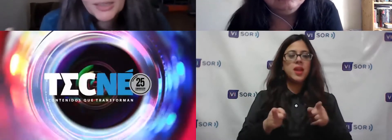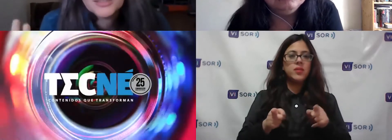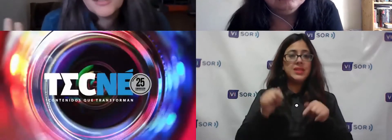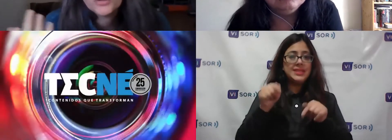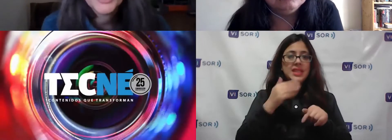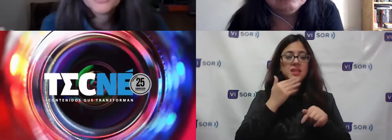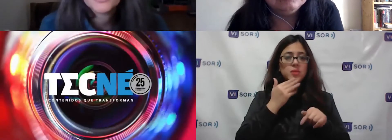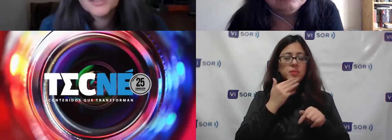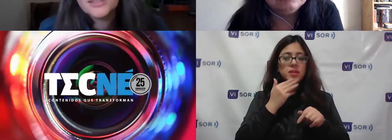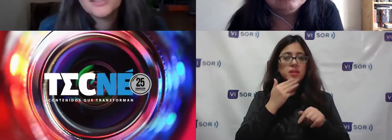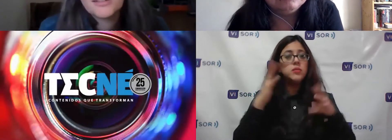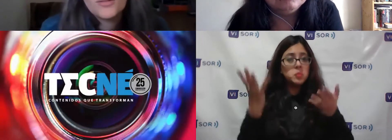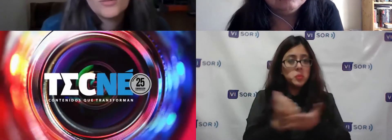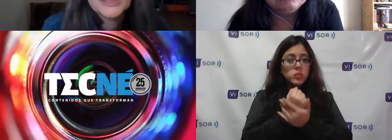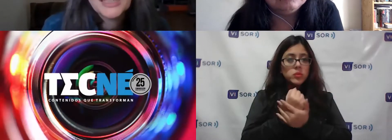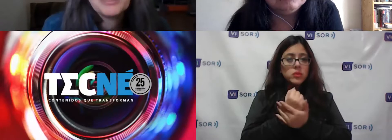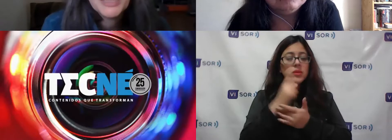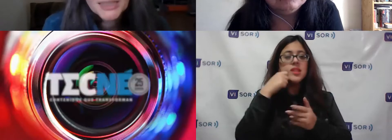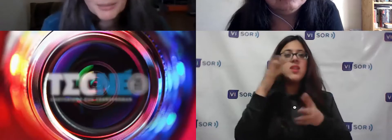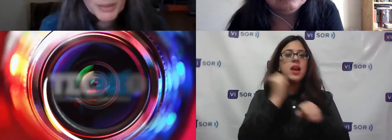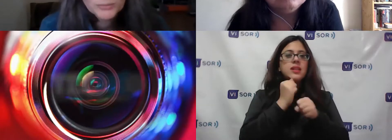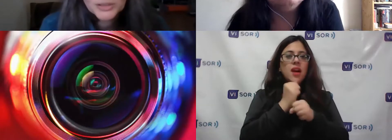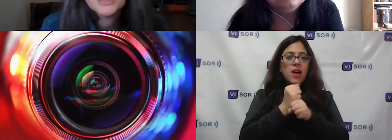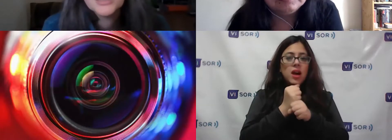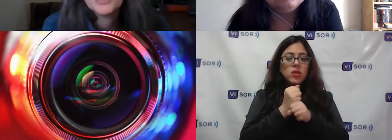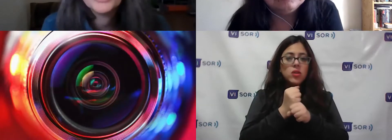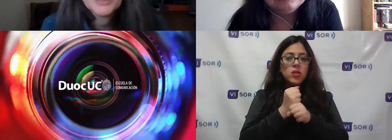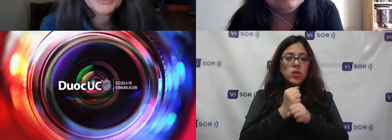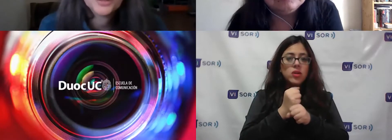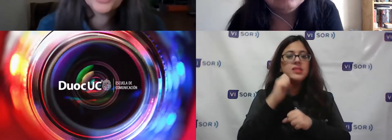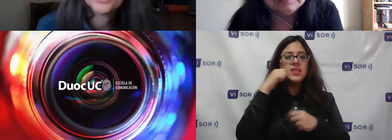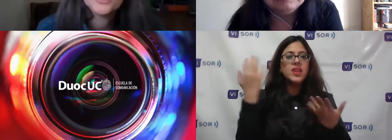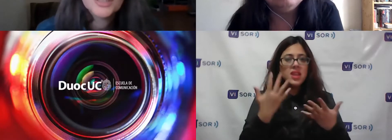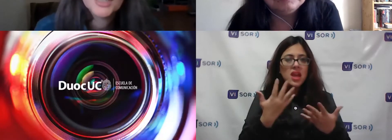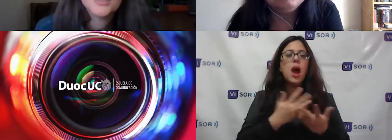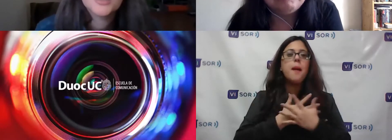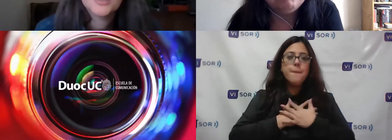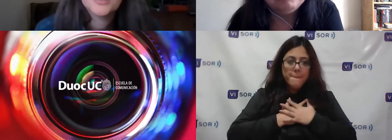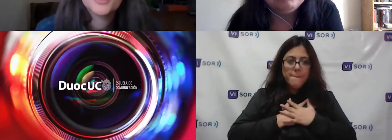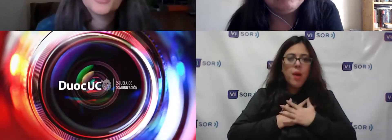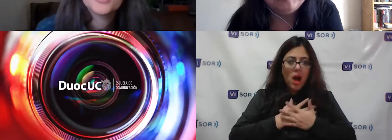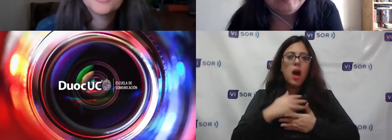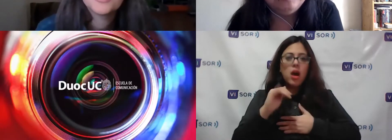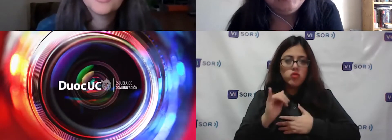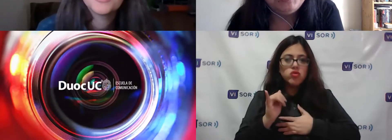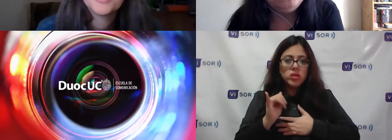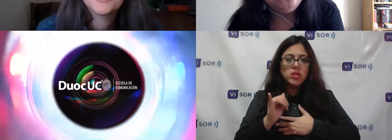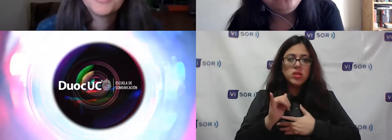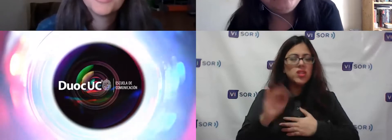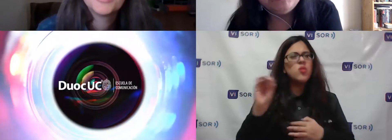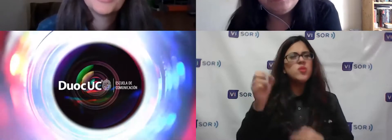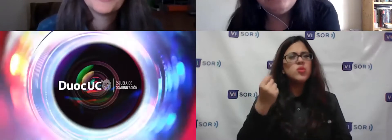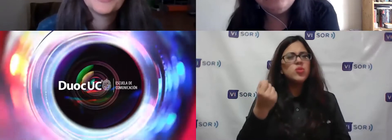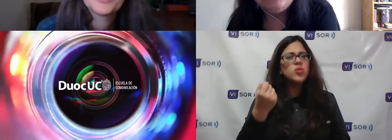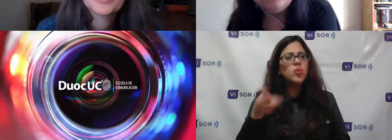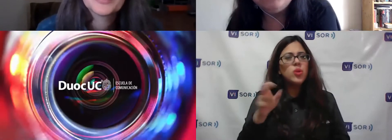alguna medida se va a lograr es decir el trabajo documental implica también mucha mucha pasión que existe yo creo